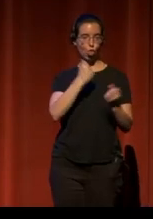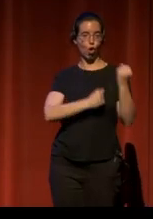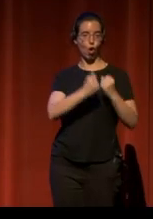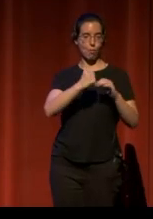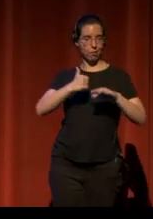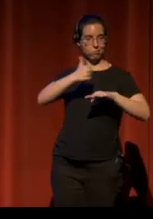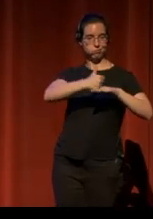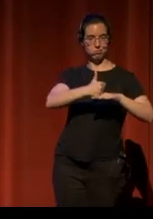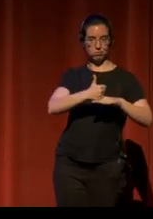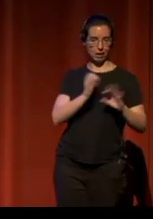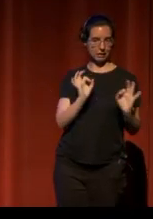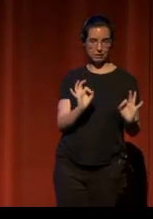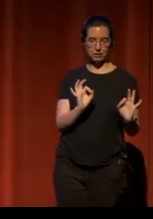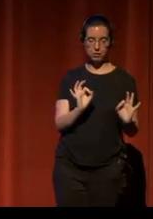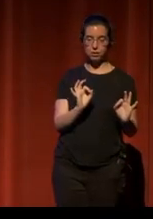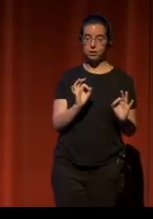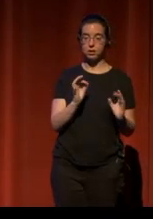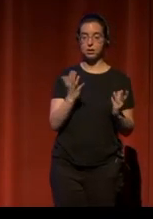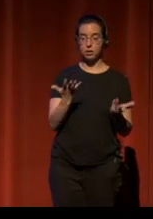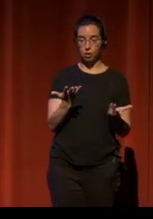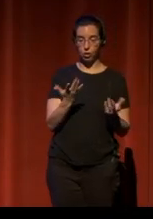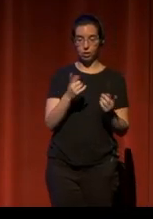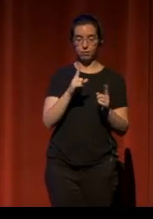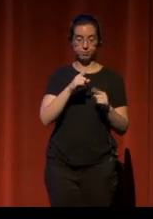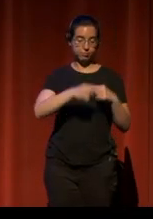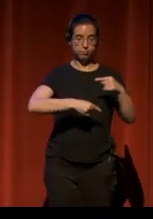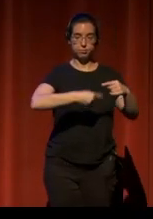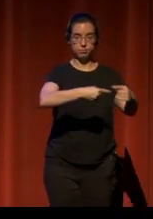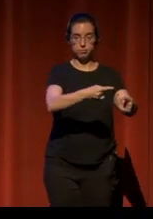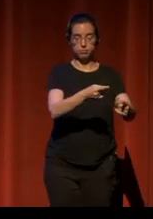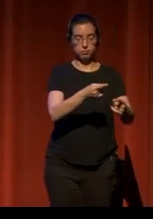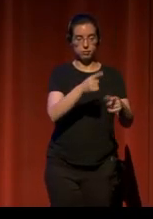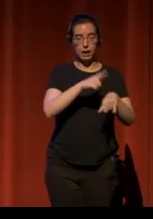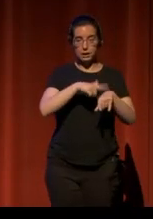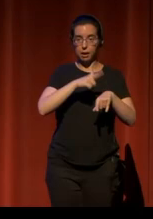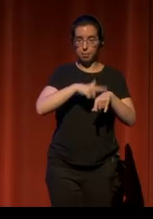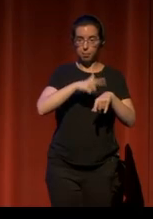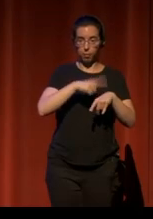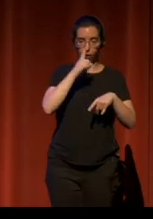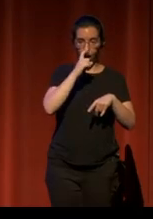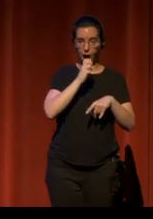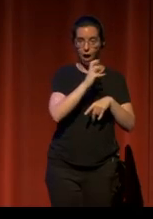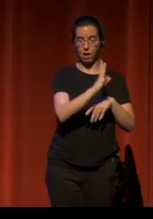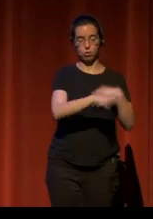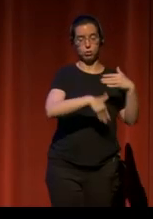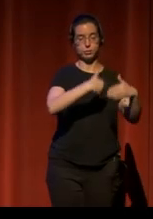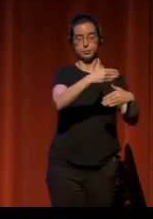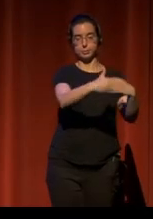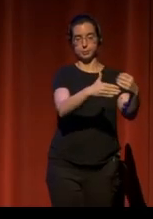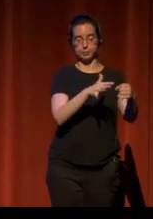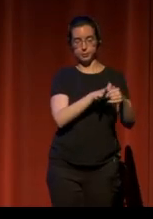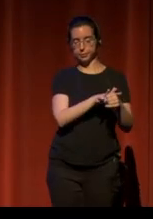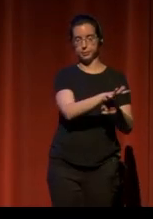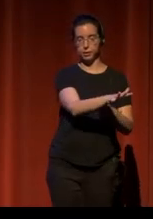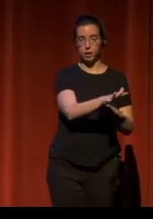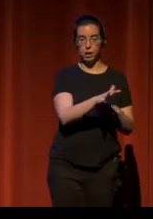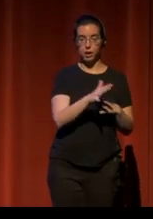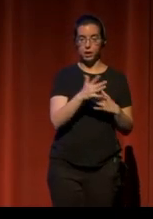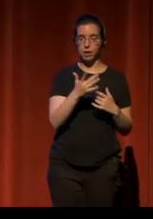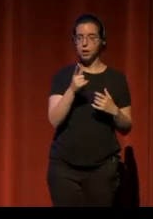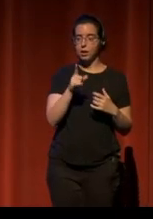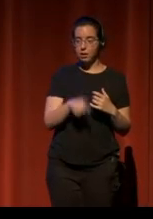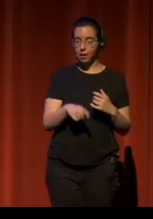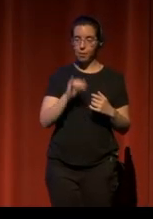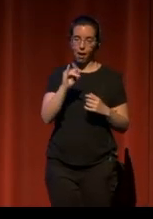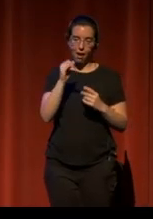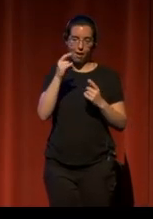Y de alguna forma eso se perpetúa eh con el paso de los años no Y aunque tenemos yo que sé la